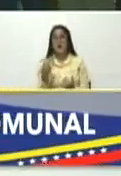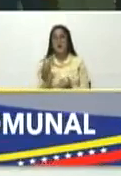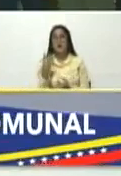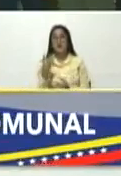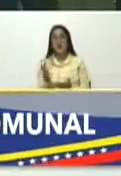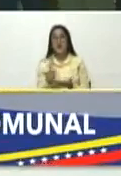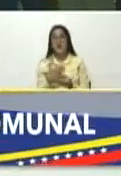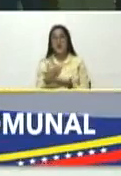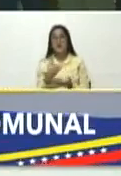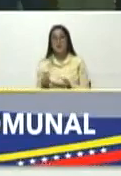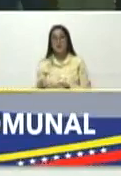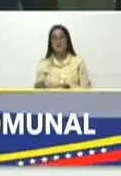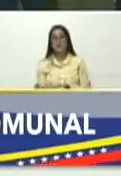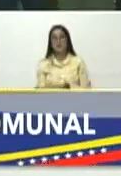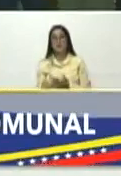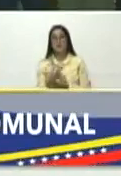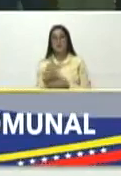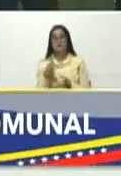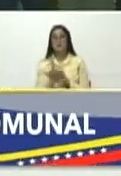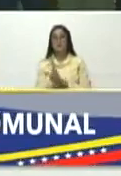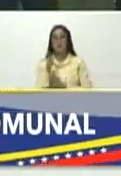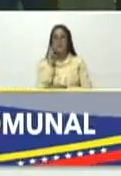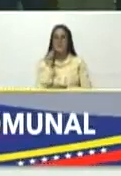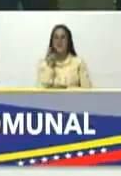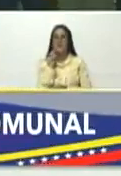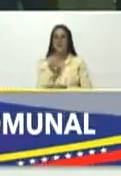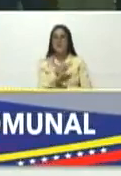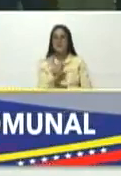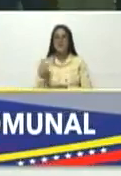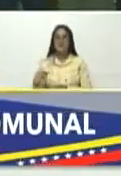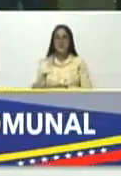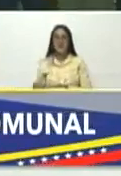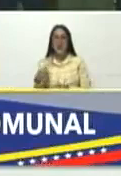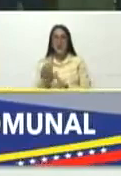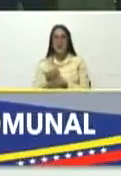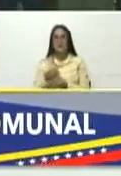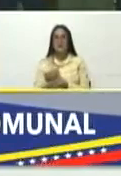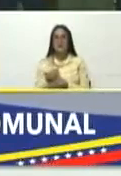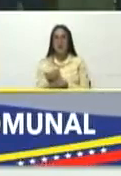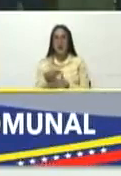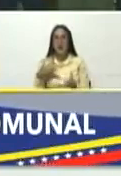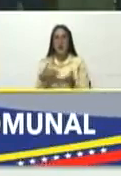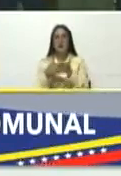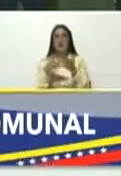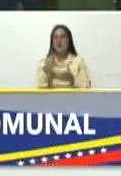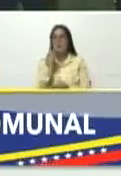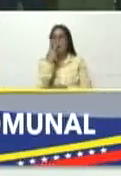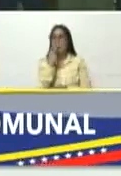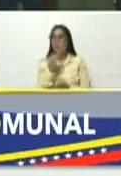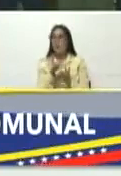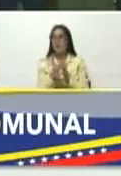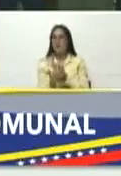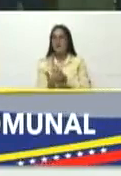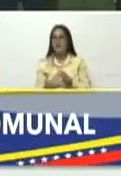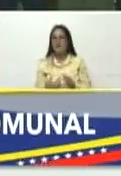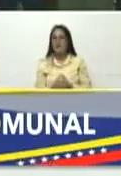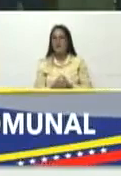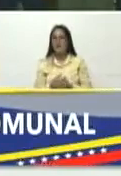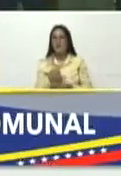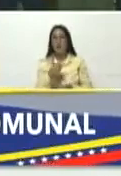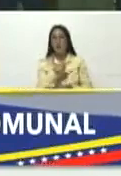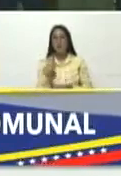libros sobre la experiencia china en la lucha contra la pobreza. Los chinos sacaron